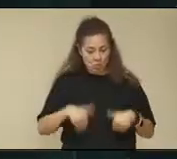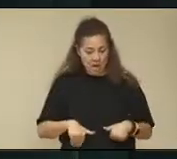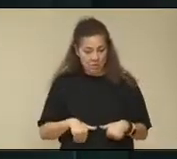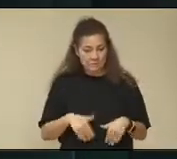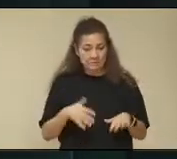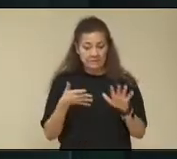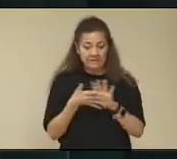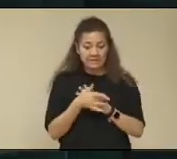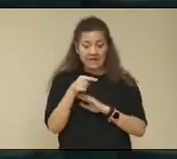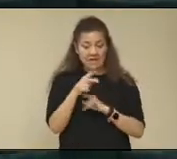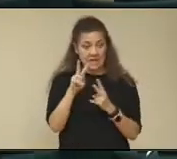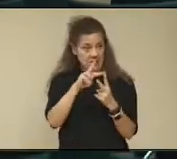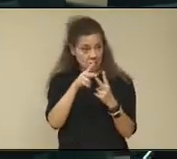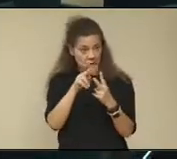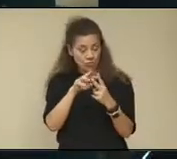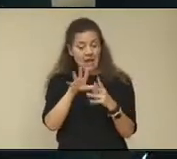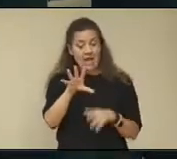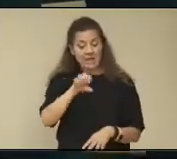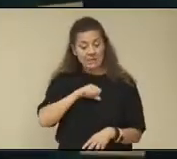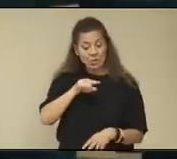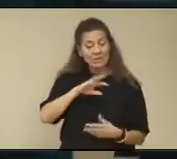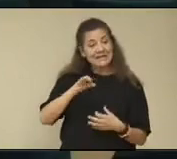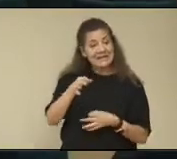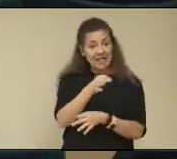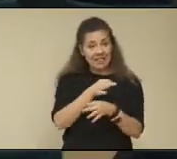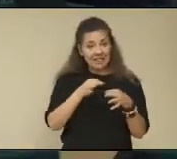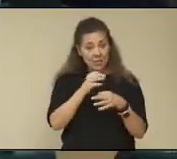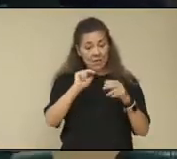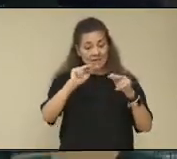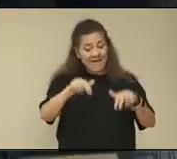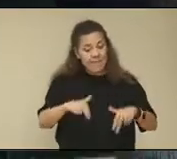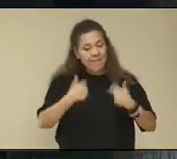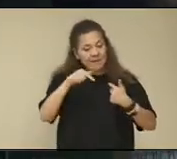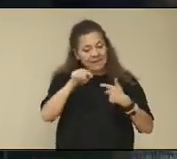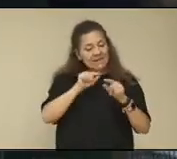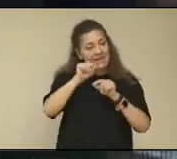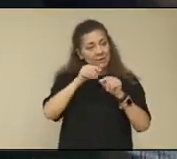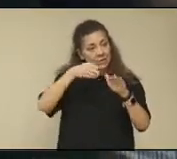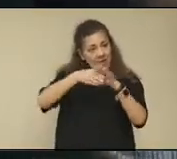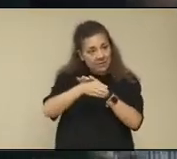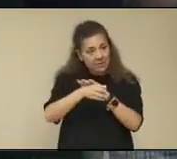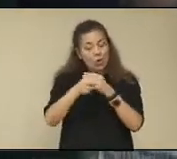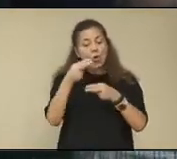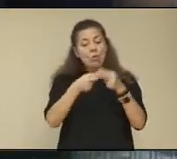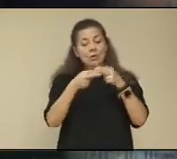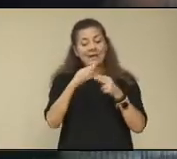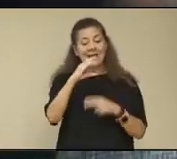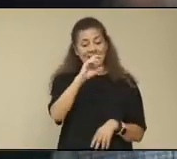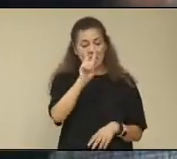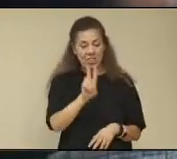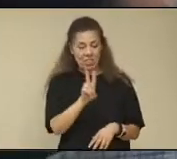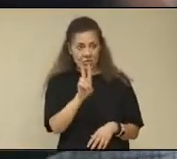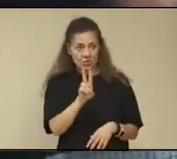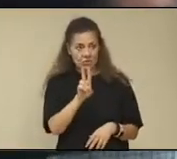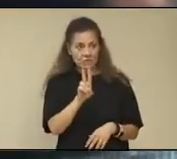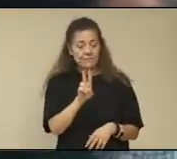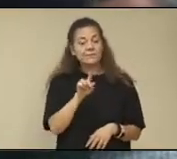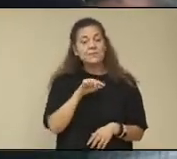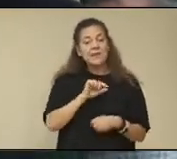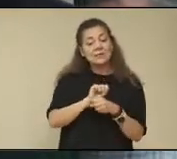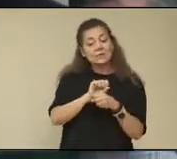el caso de esas dos, el receptor de la célula, el que permite la entrada del virus, es la proteína C2, que es la enzima